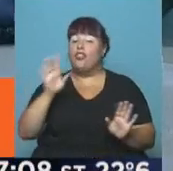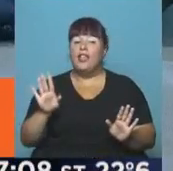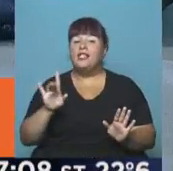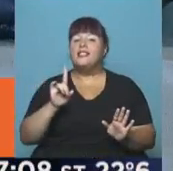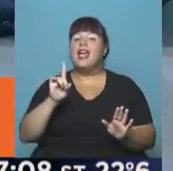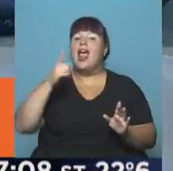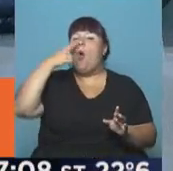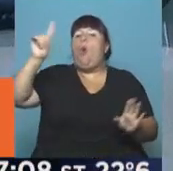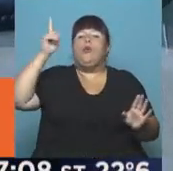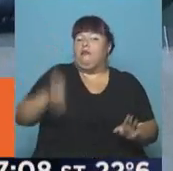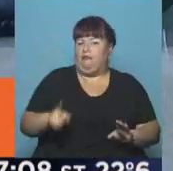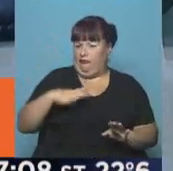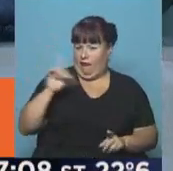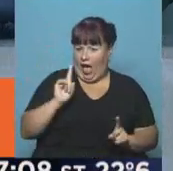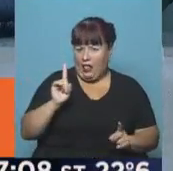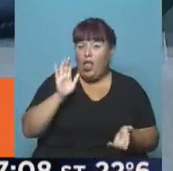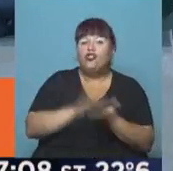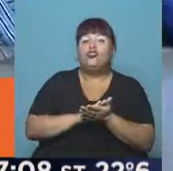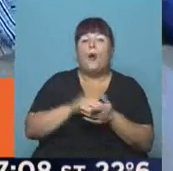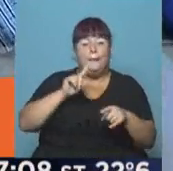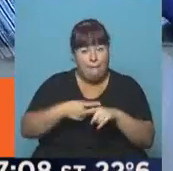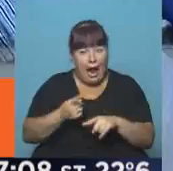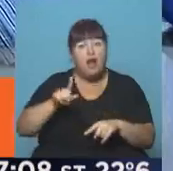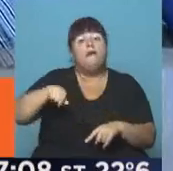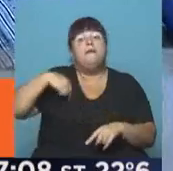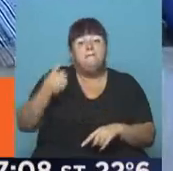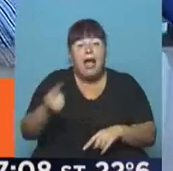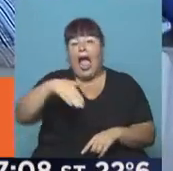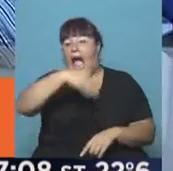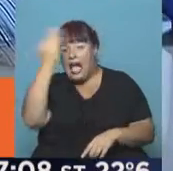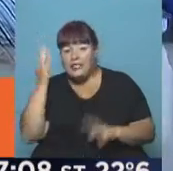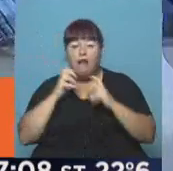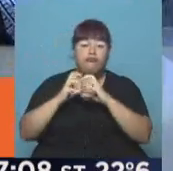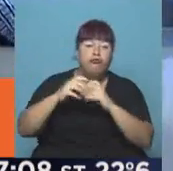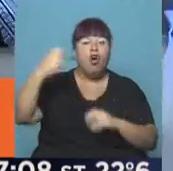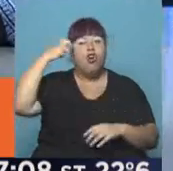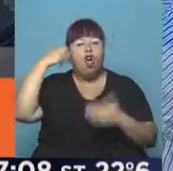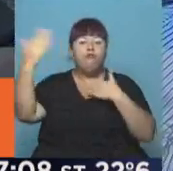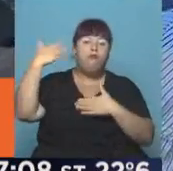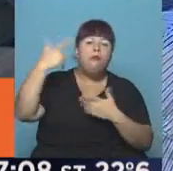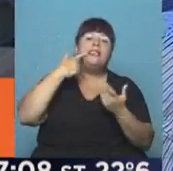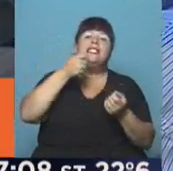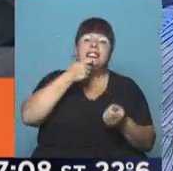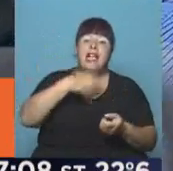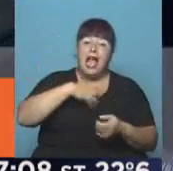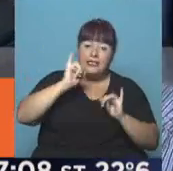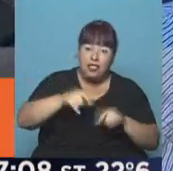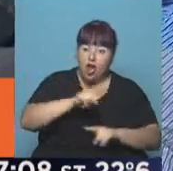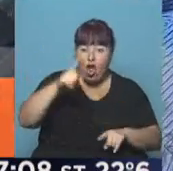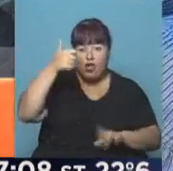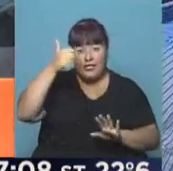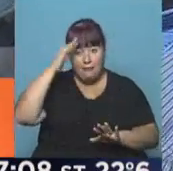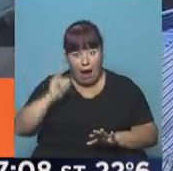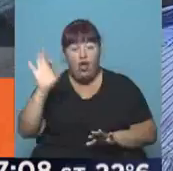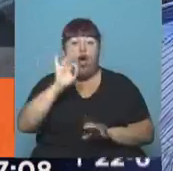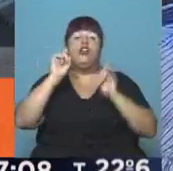no está tomada la última palabra sobre la medida de fuerza y que mañana habrá asambleas y congresos para decidir si inician las clases el 6 de marzo